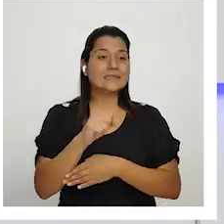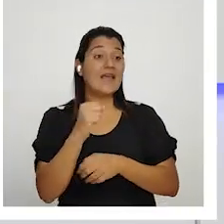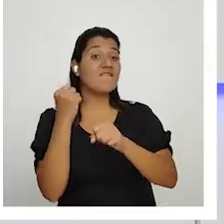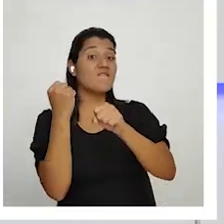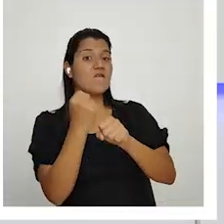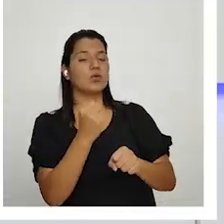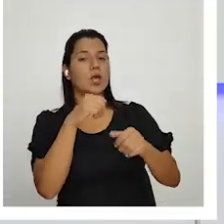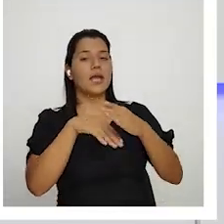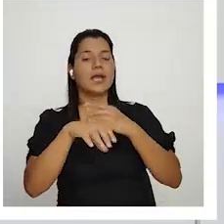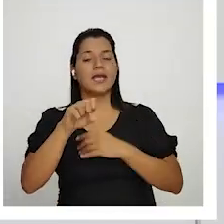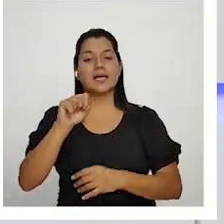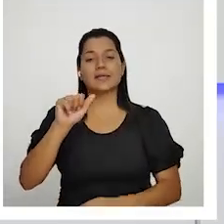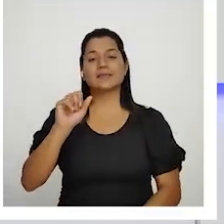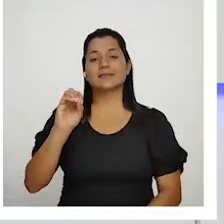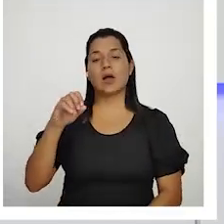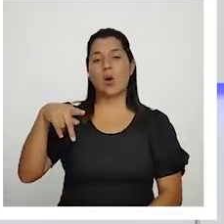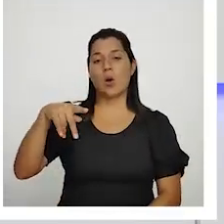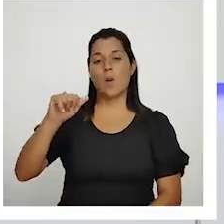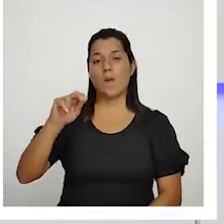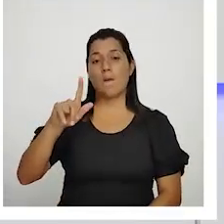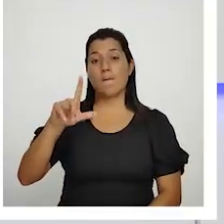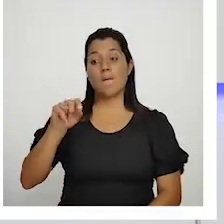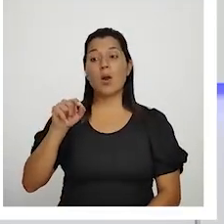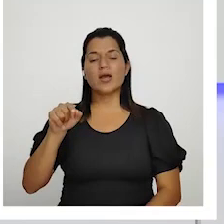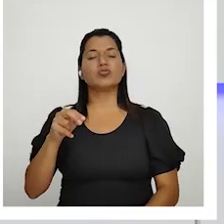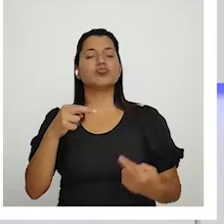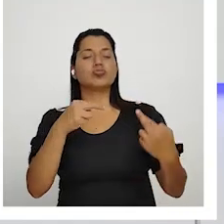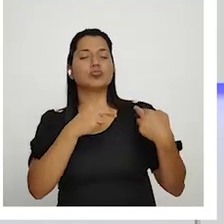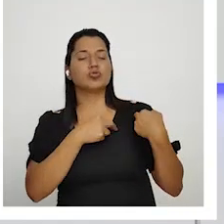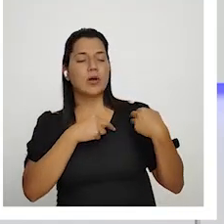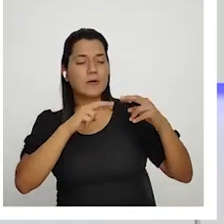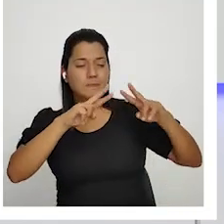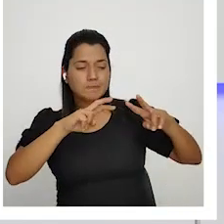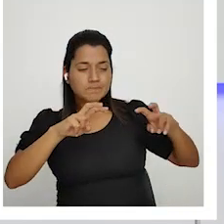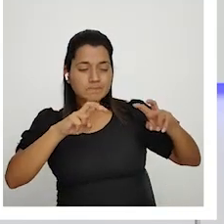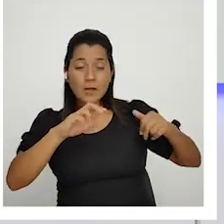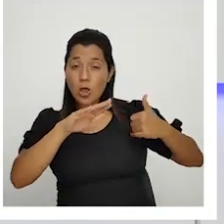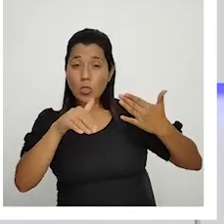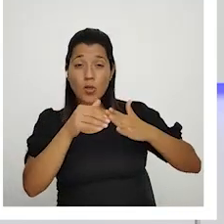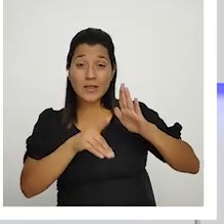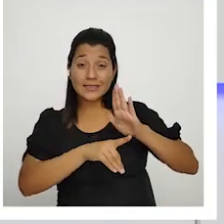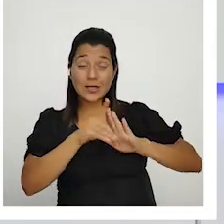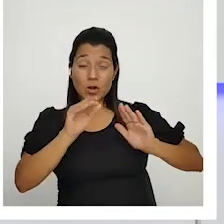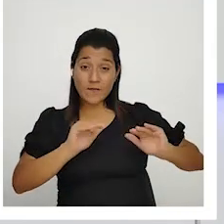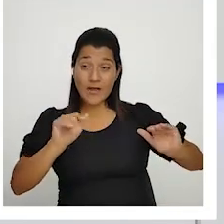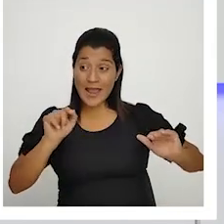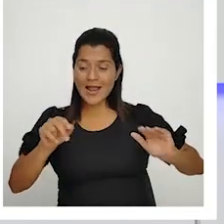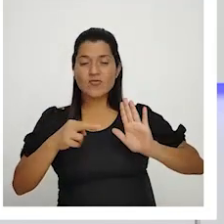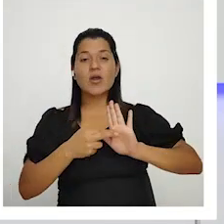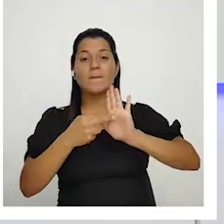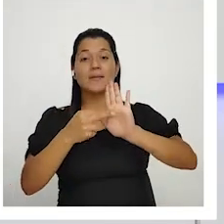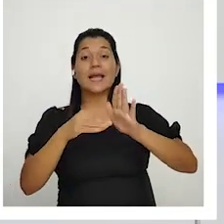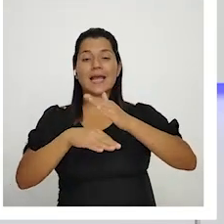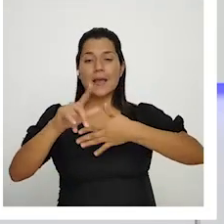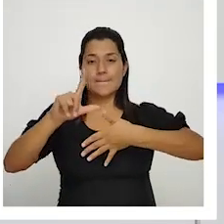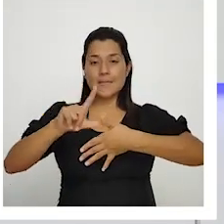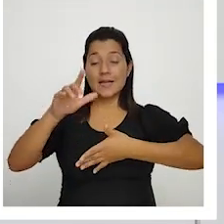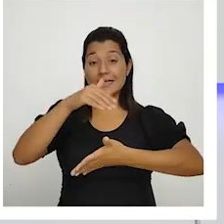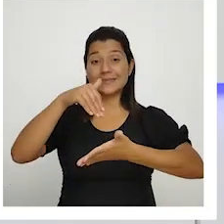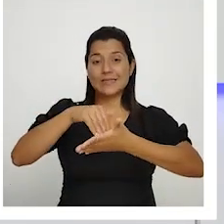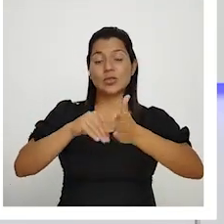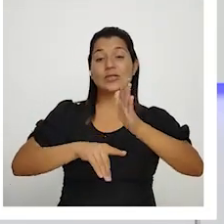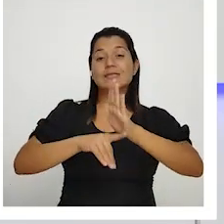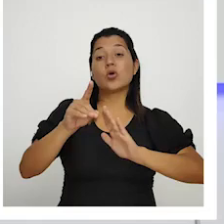Paulo que estudia todo lo relacionado con desarrollo infantil es el representante para América Latina del Centro de Desarrollo Infantil de